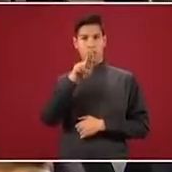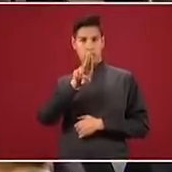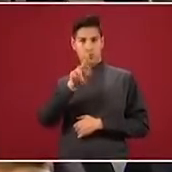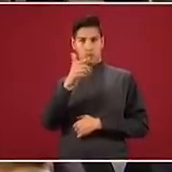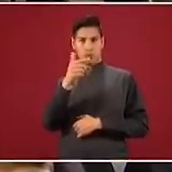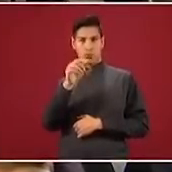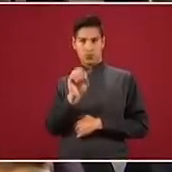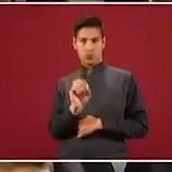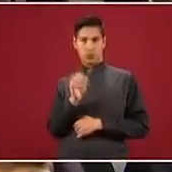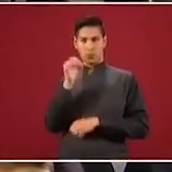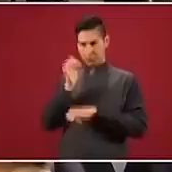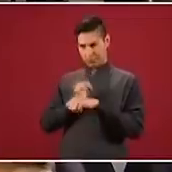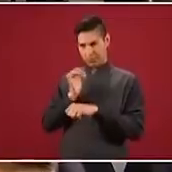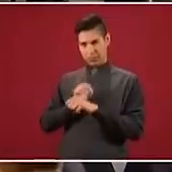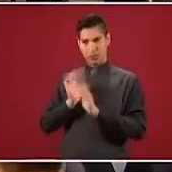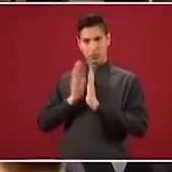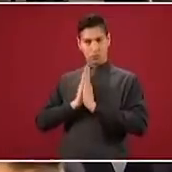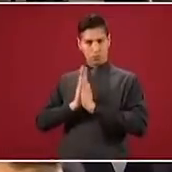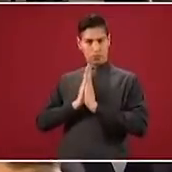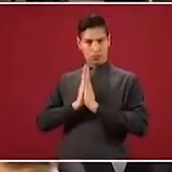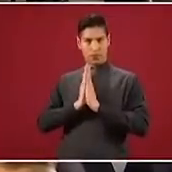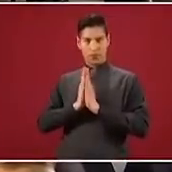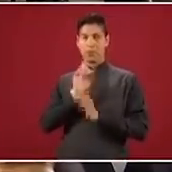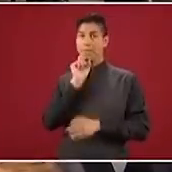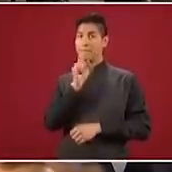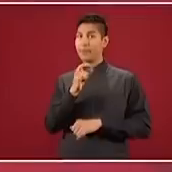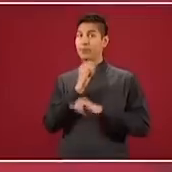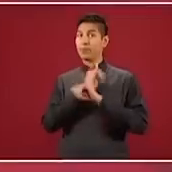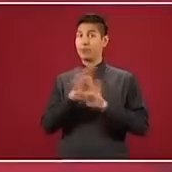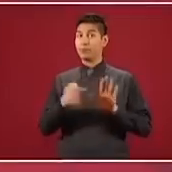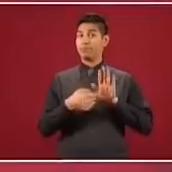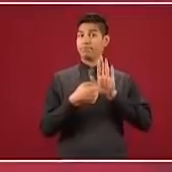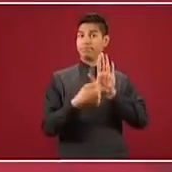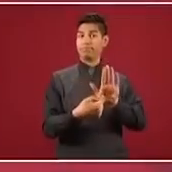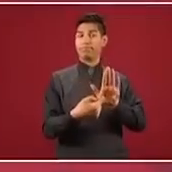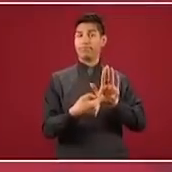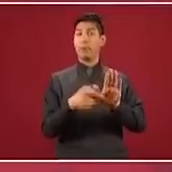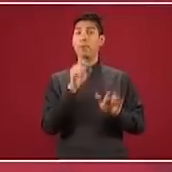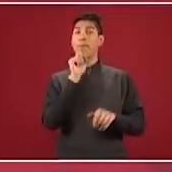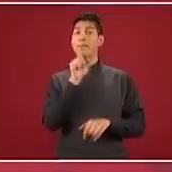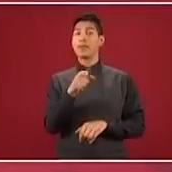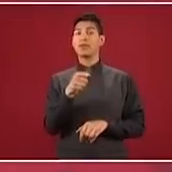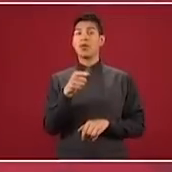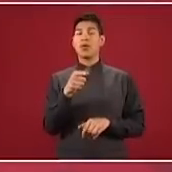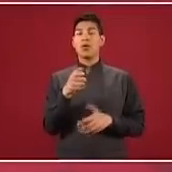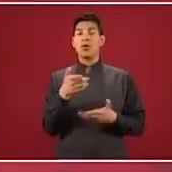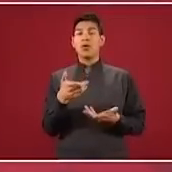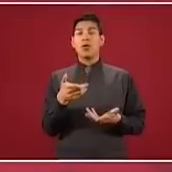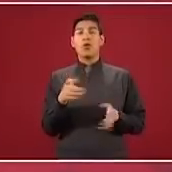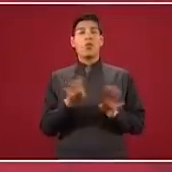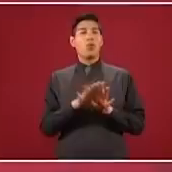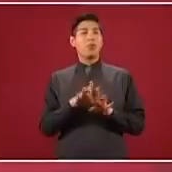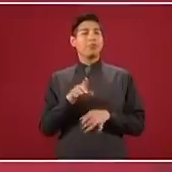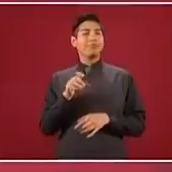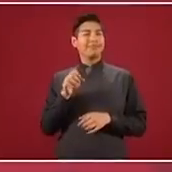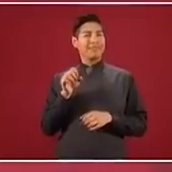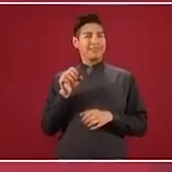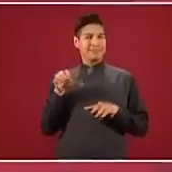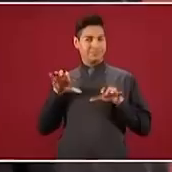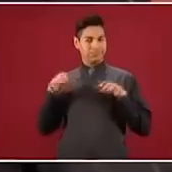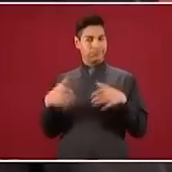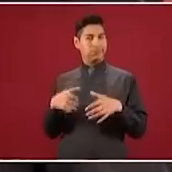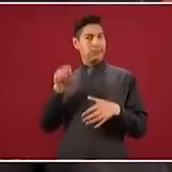investigación, se puede presentar un informe de ahí sí, quién es quién en los sindicatos del sector